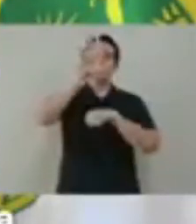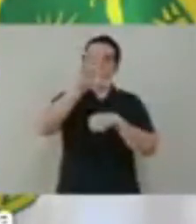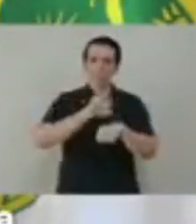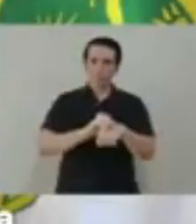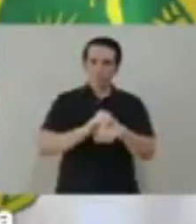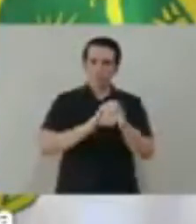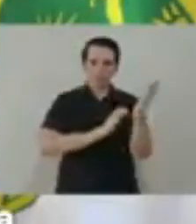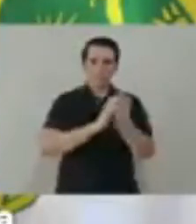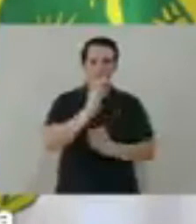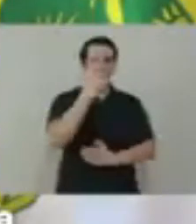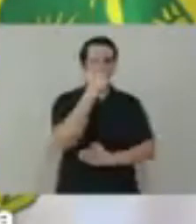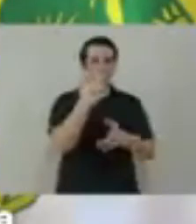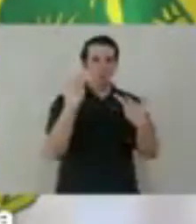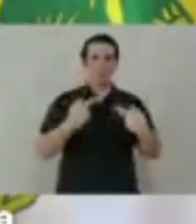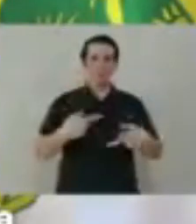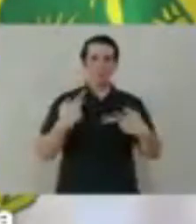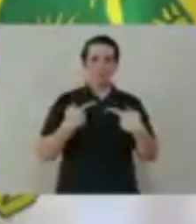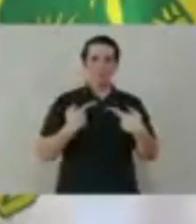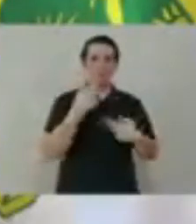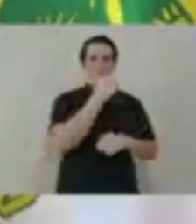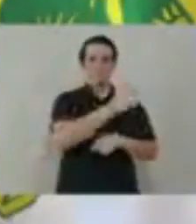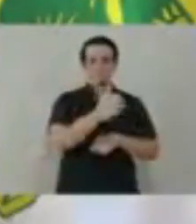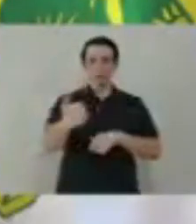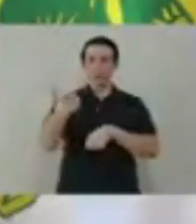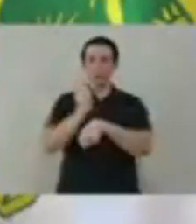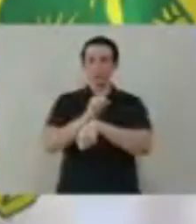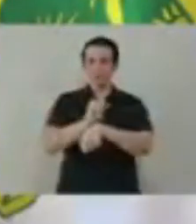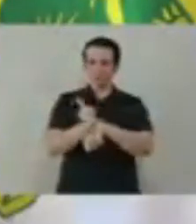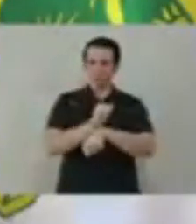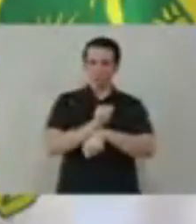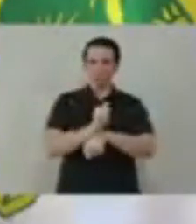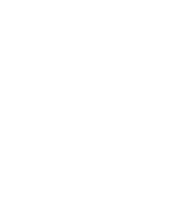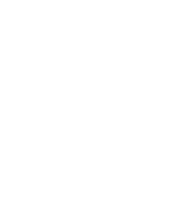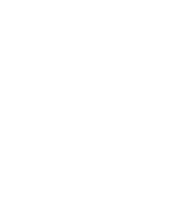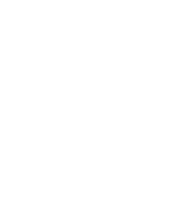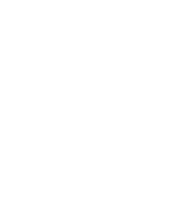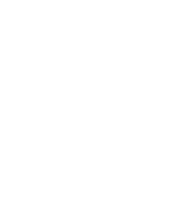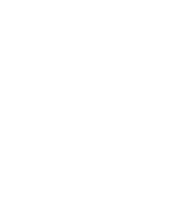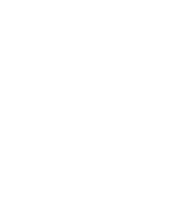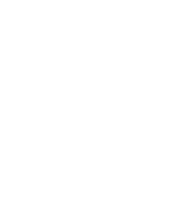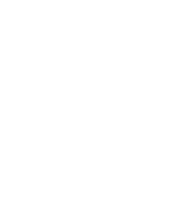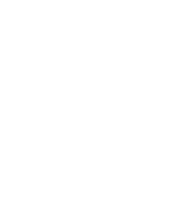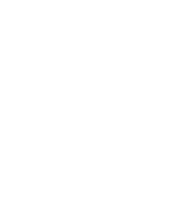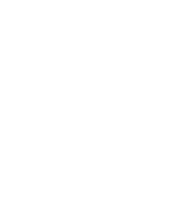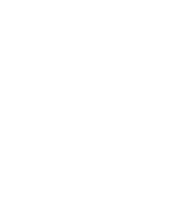Solo se permitirá un máximo de una persona por cada vehículo de uso particular.